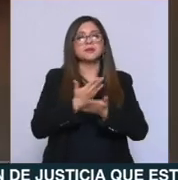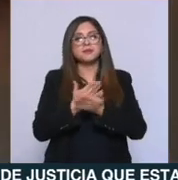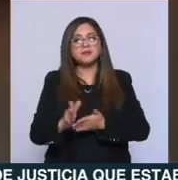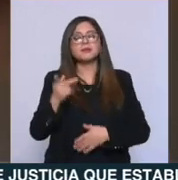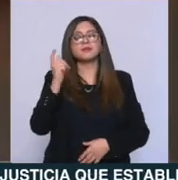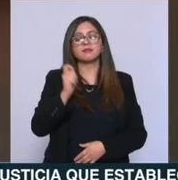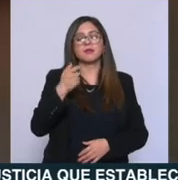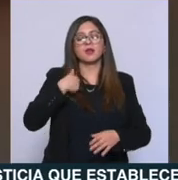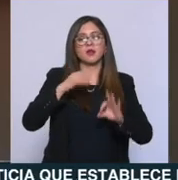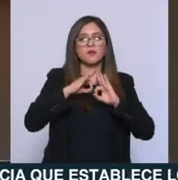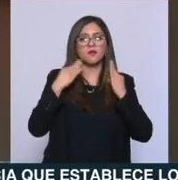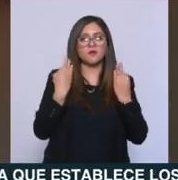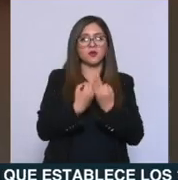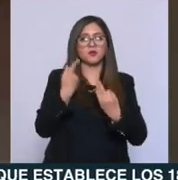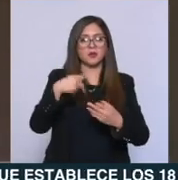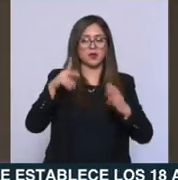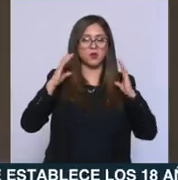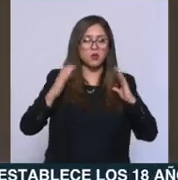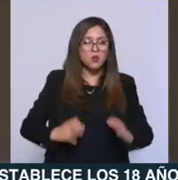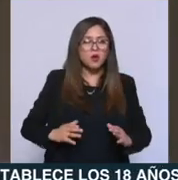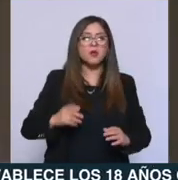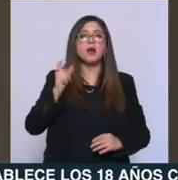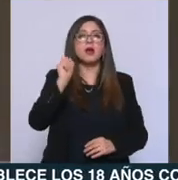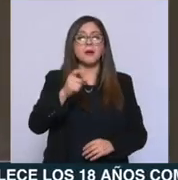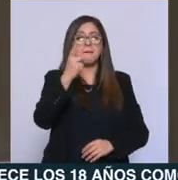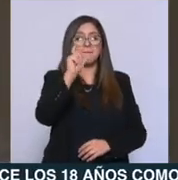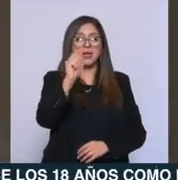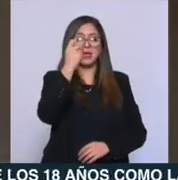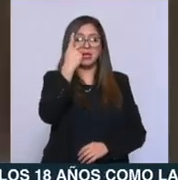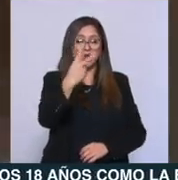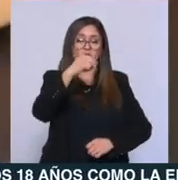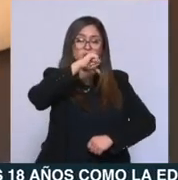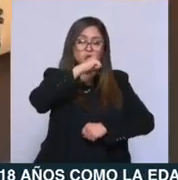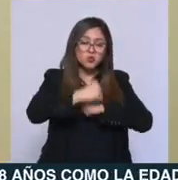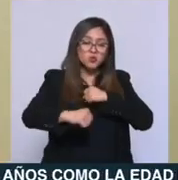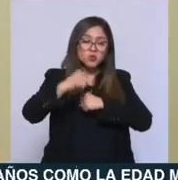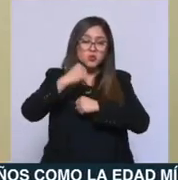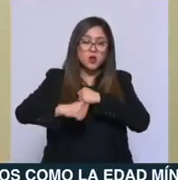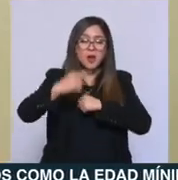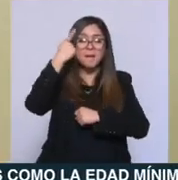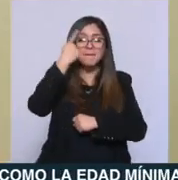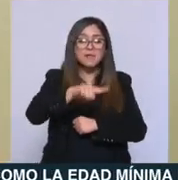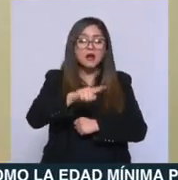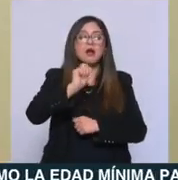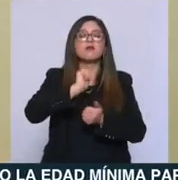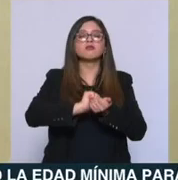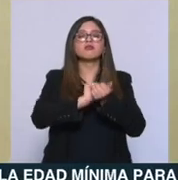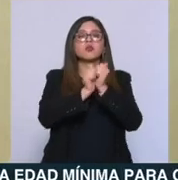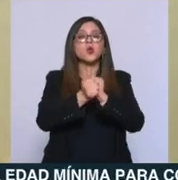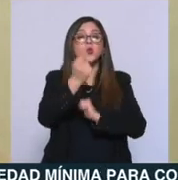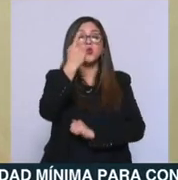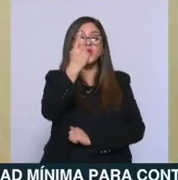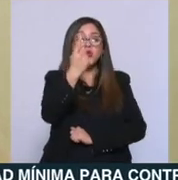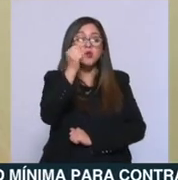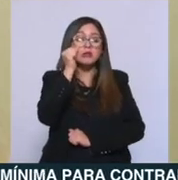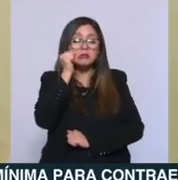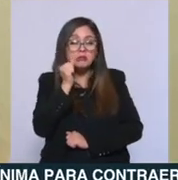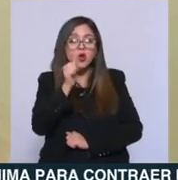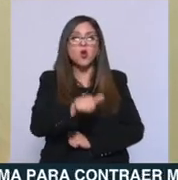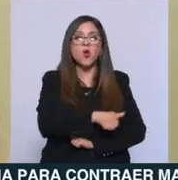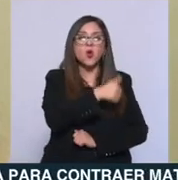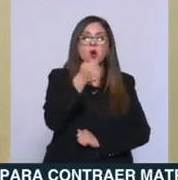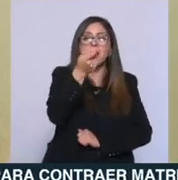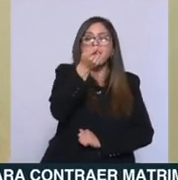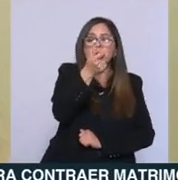físicas. Araceli se ha sometido a 22 cirugías para tratar su enfermedad, pero ha perdido la vista de un ojo y del otro tiene poca